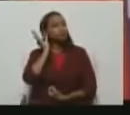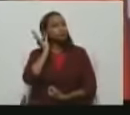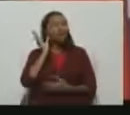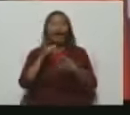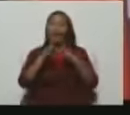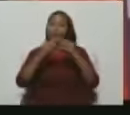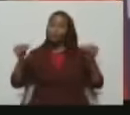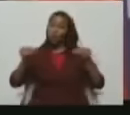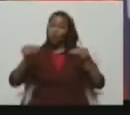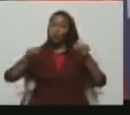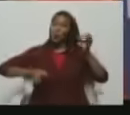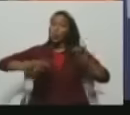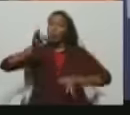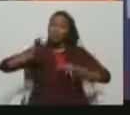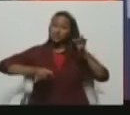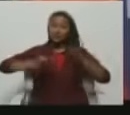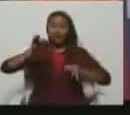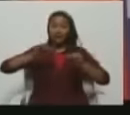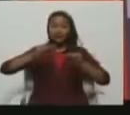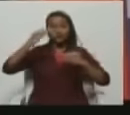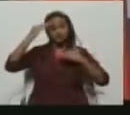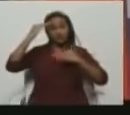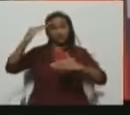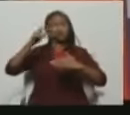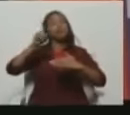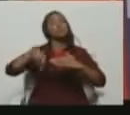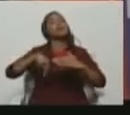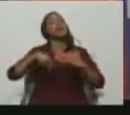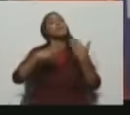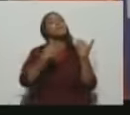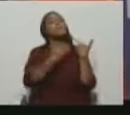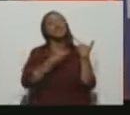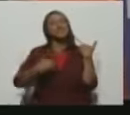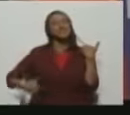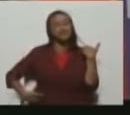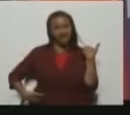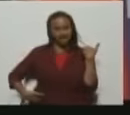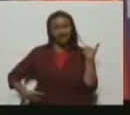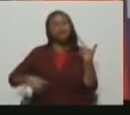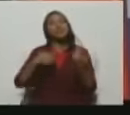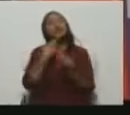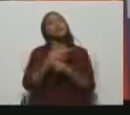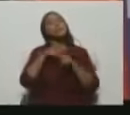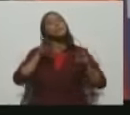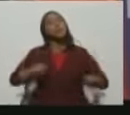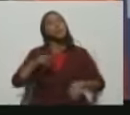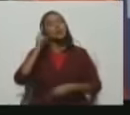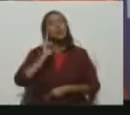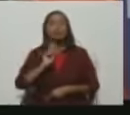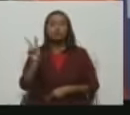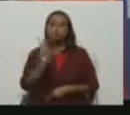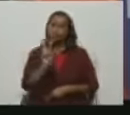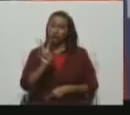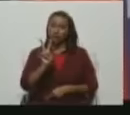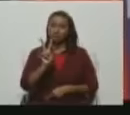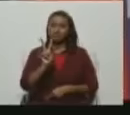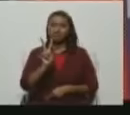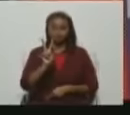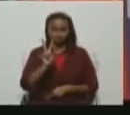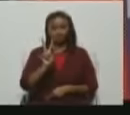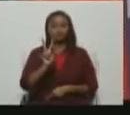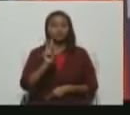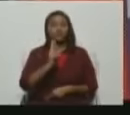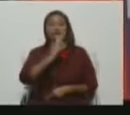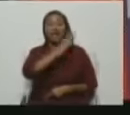Judicial, al presidente de la República, comandante en jefe y jefe de